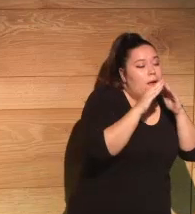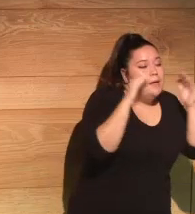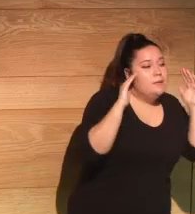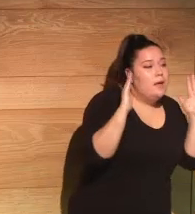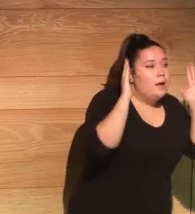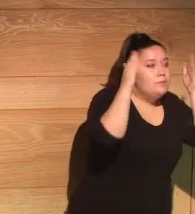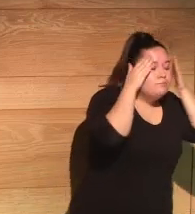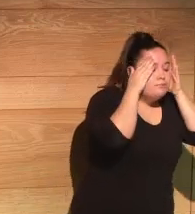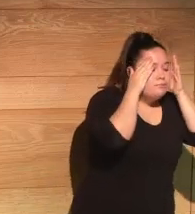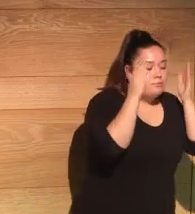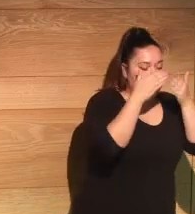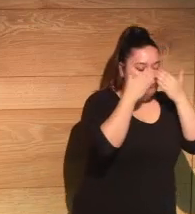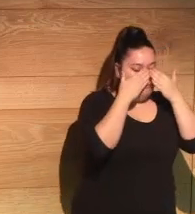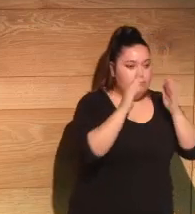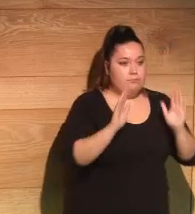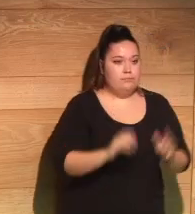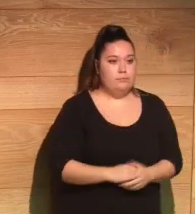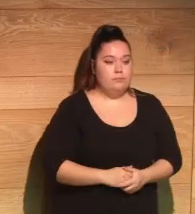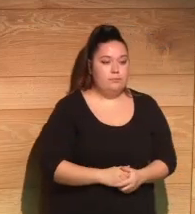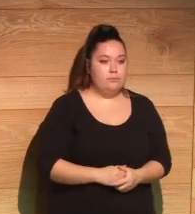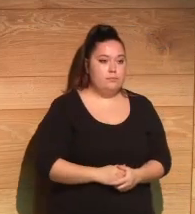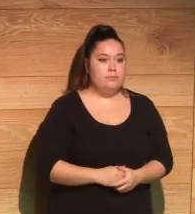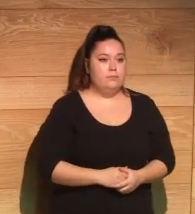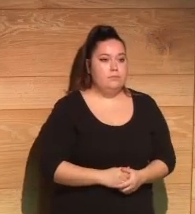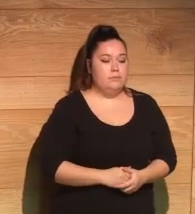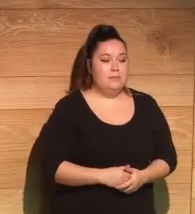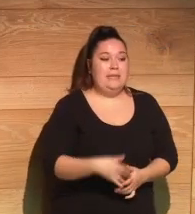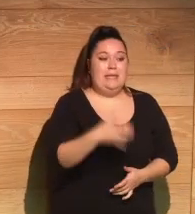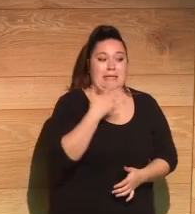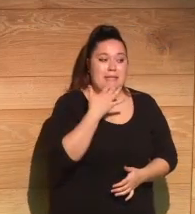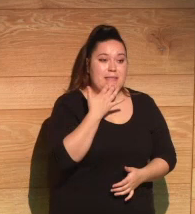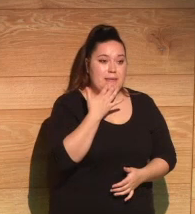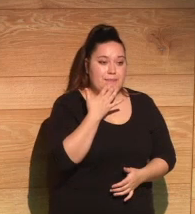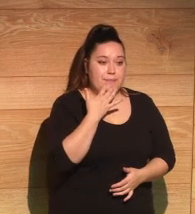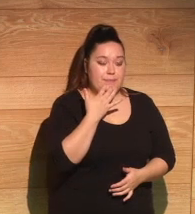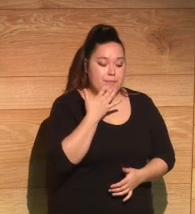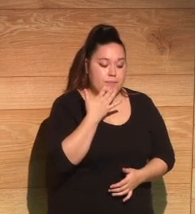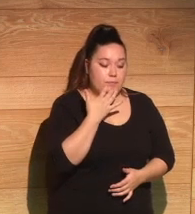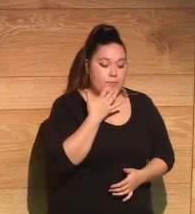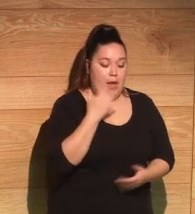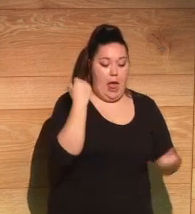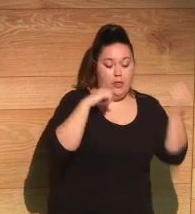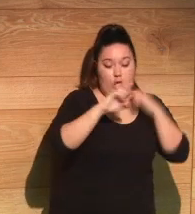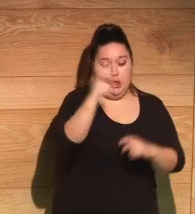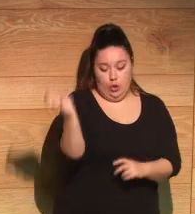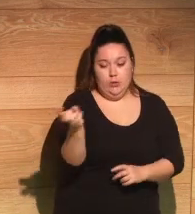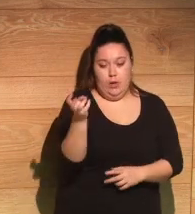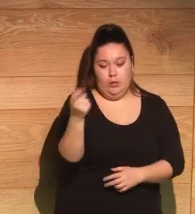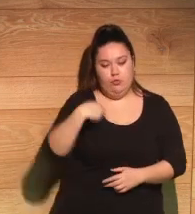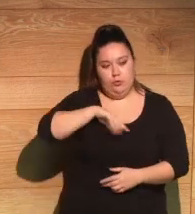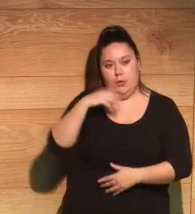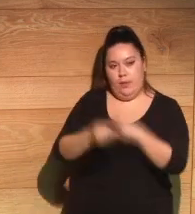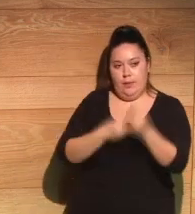ahí yo creo que es una acción muy, muy importante, sin la cual todas otras acciones que también hay que hacer,